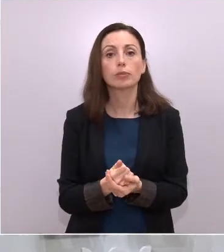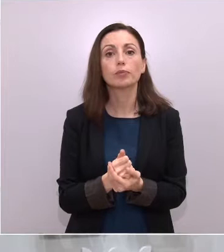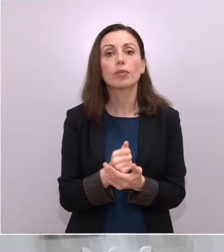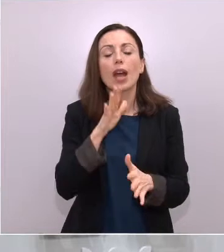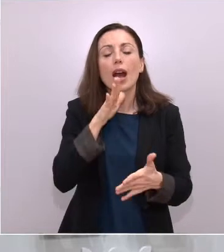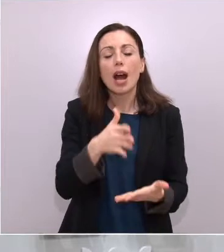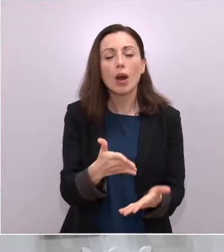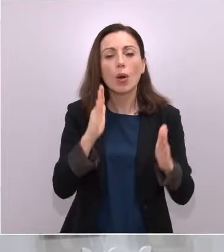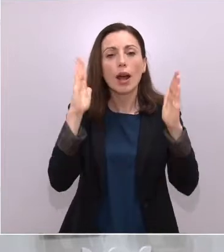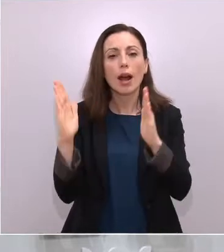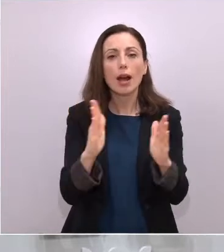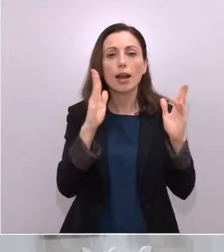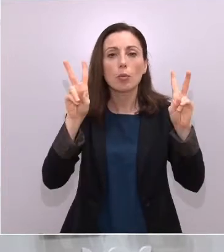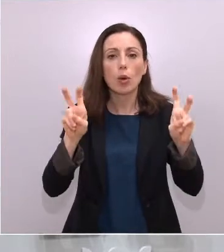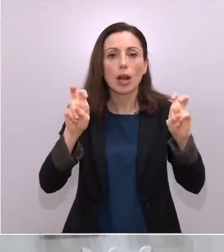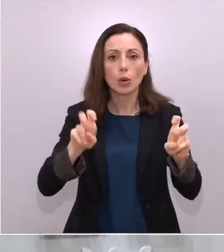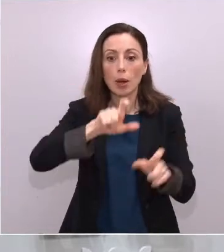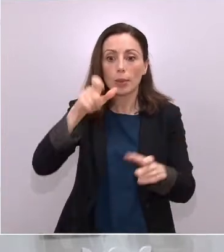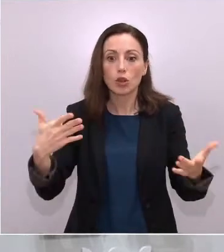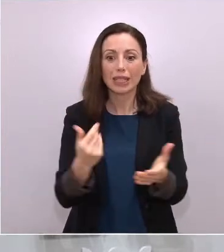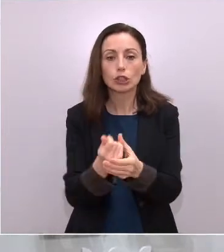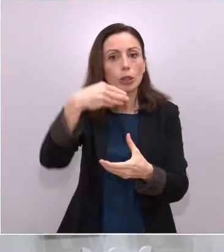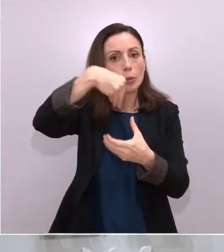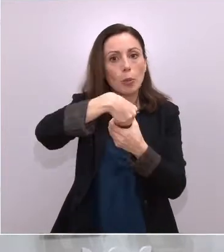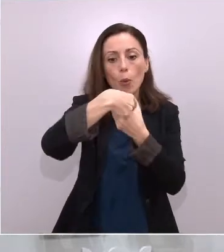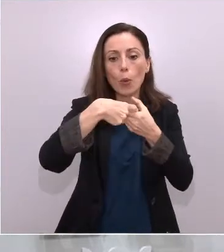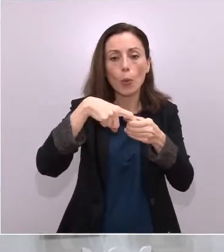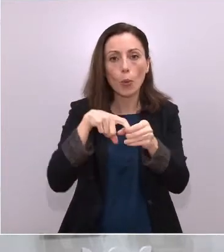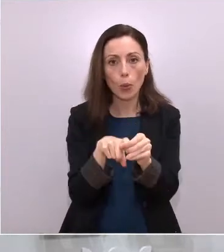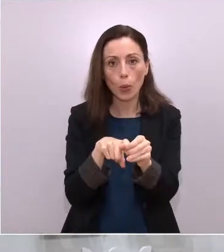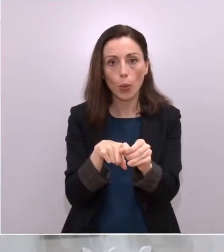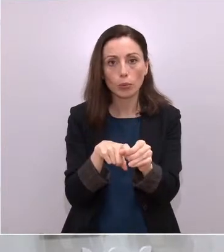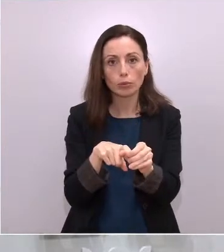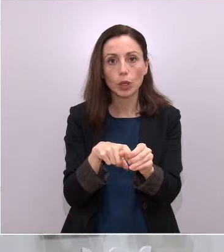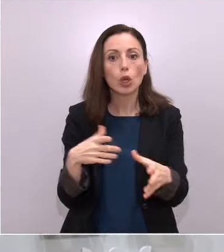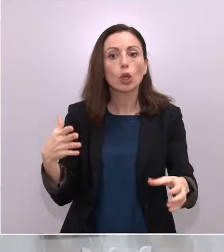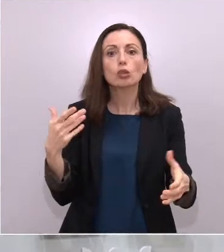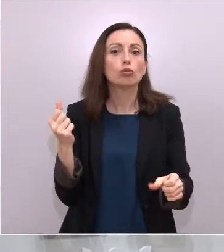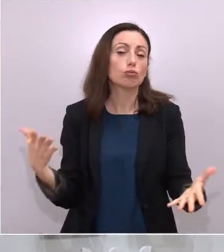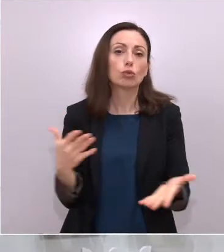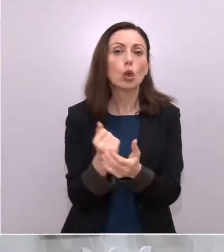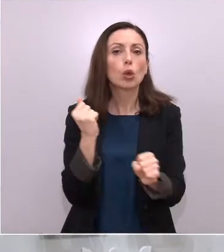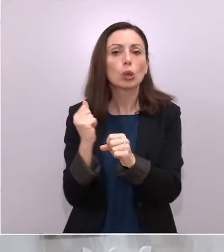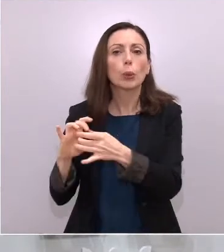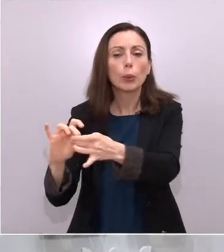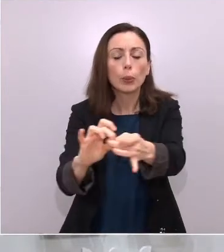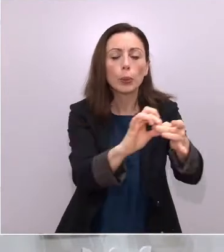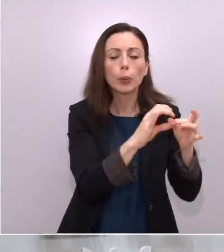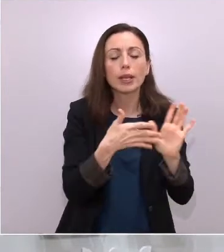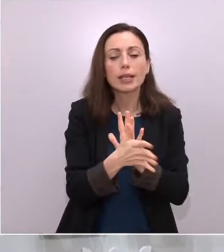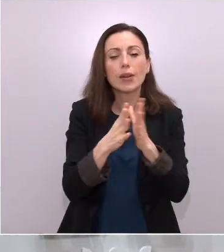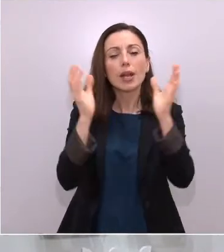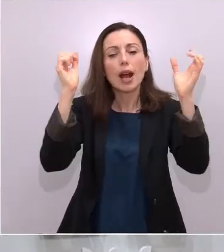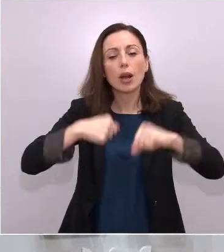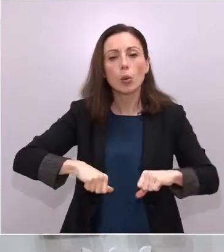recuperación en la que todos somos necesarios, en la que hemos de sumar esfuerzos. Debemos lograr un acuerdo en el